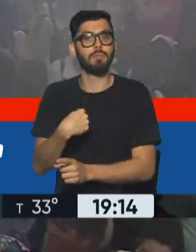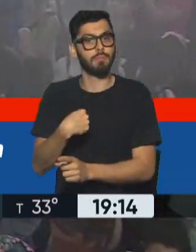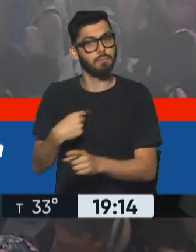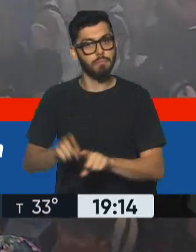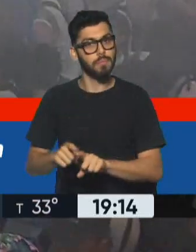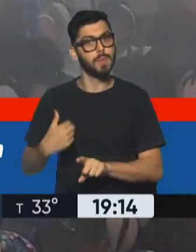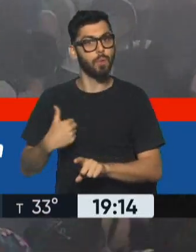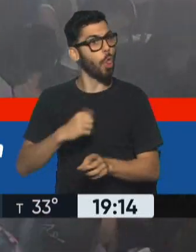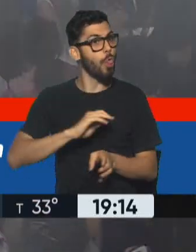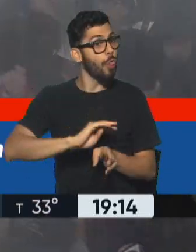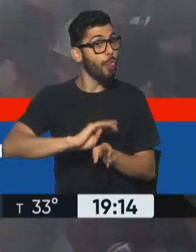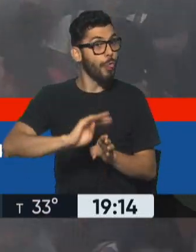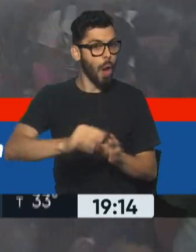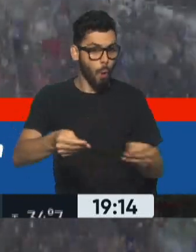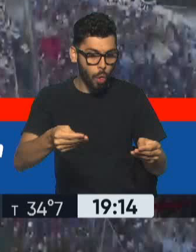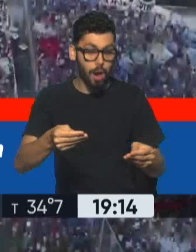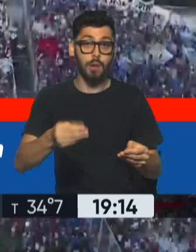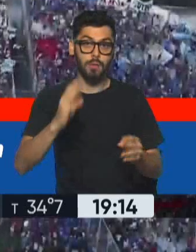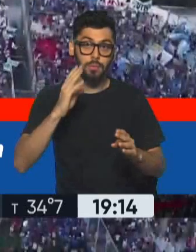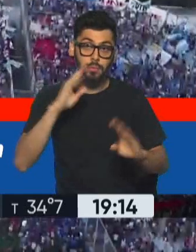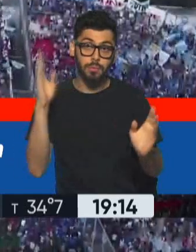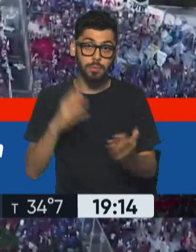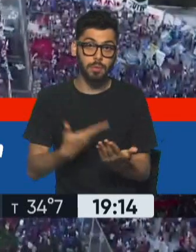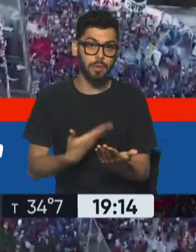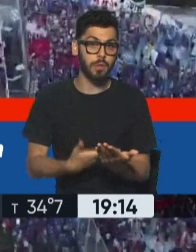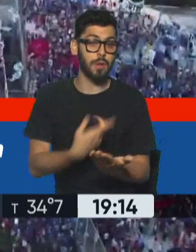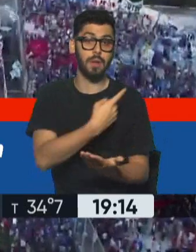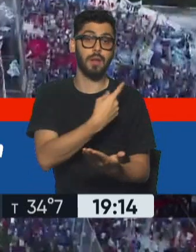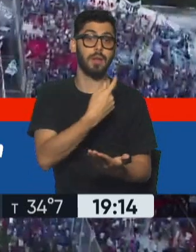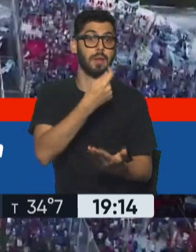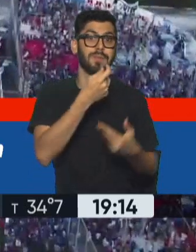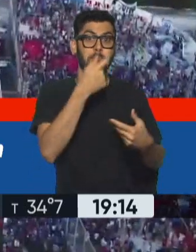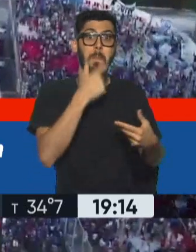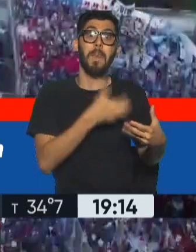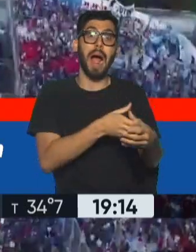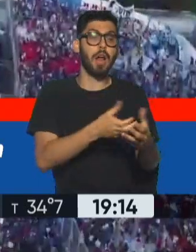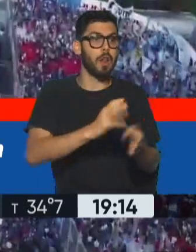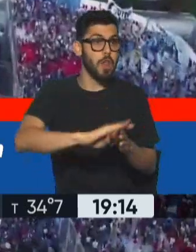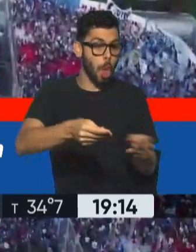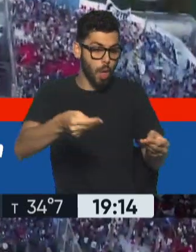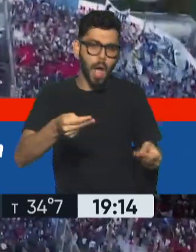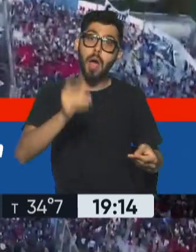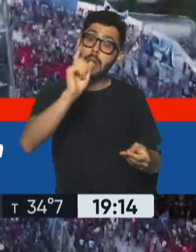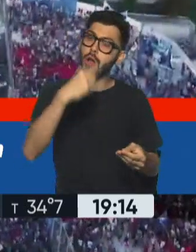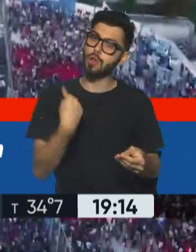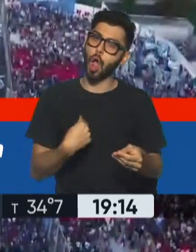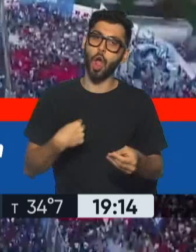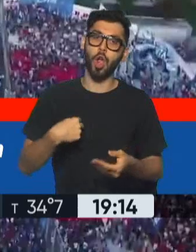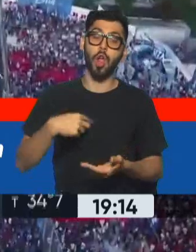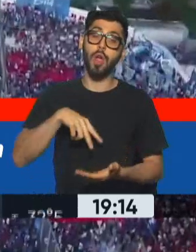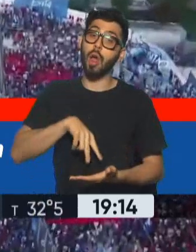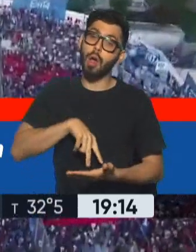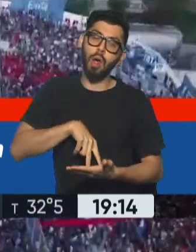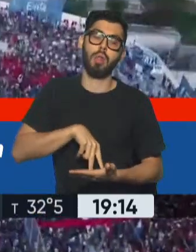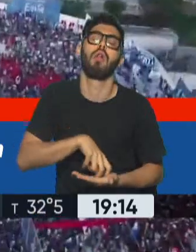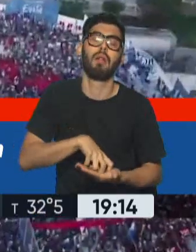una deuda realmente desorbitante, la que me dejó el macrismo, pero no nos vamos a poner de